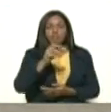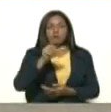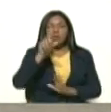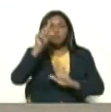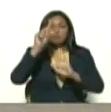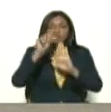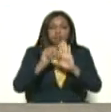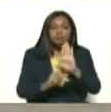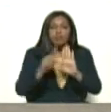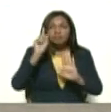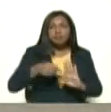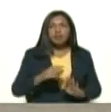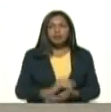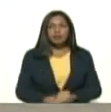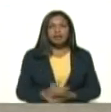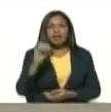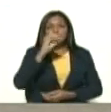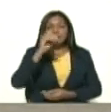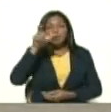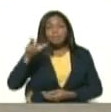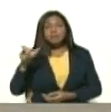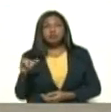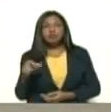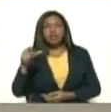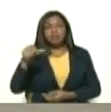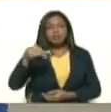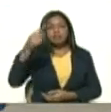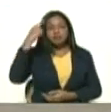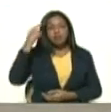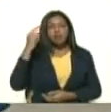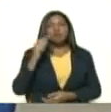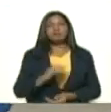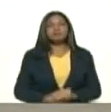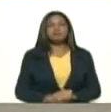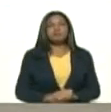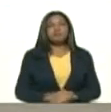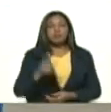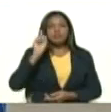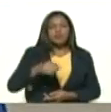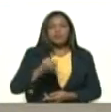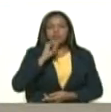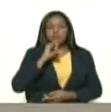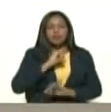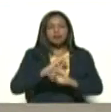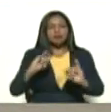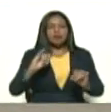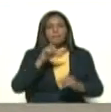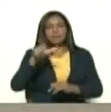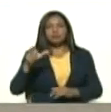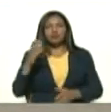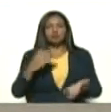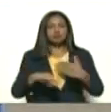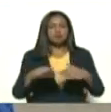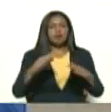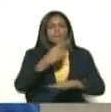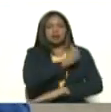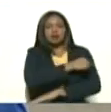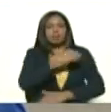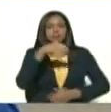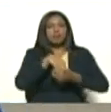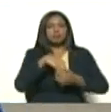bajar a 0 el día de hoy a las 12 de la noche. Debo ser informado que bajó a 0. Todo el mundo